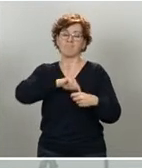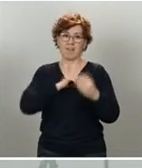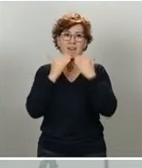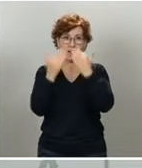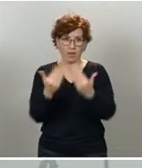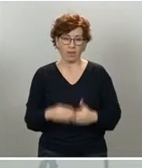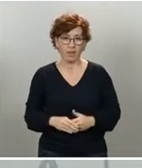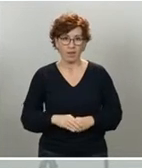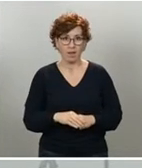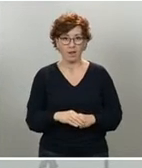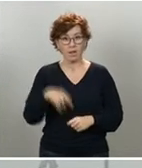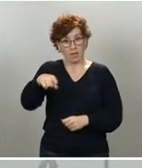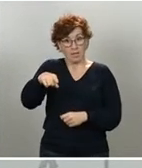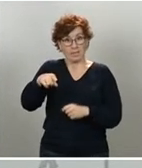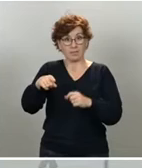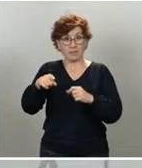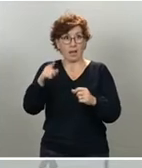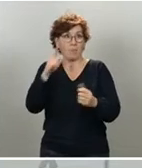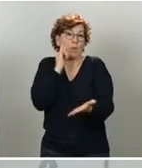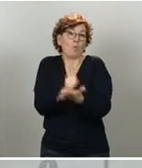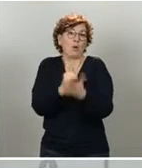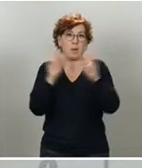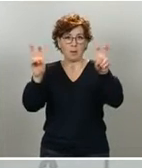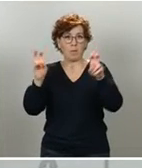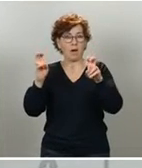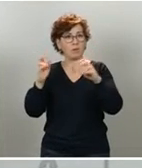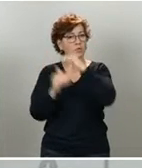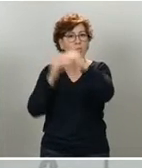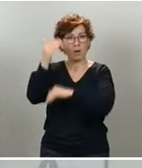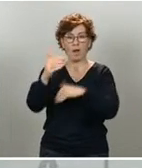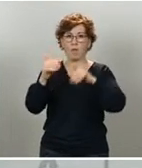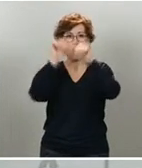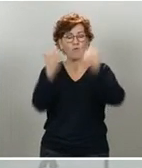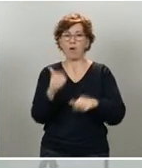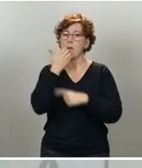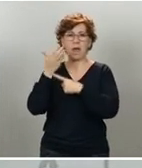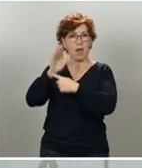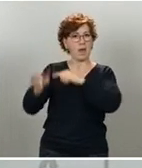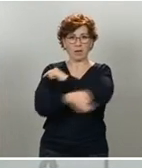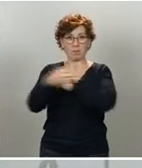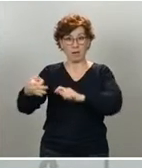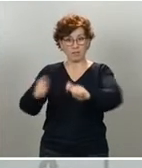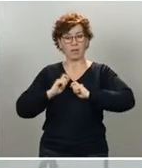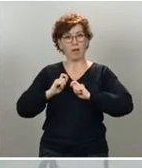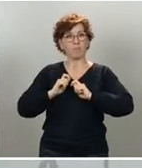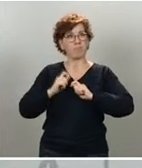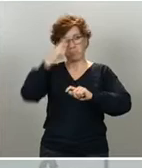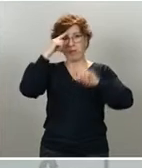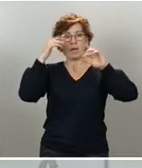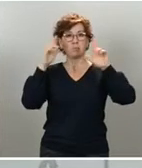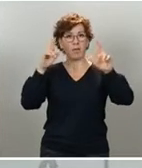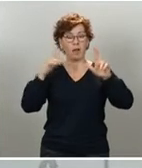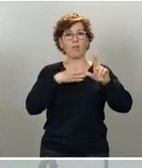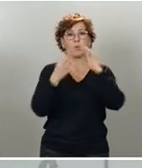de una manera ejemplar, me gustaría volver a recordarlo, y eso nos da motivos para la esperanza de un mayor entendimiento, de una